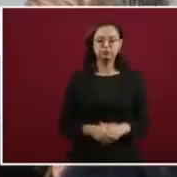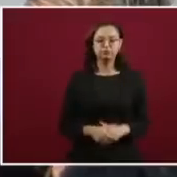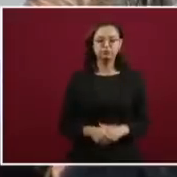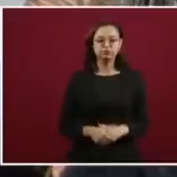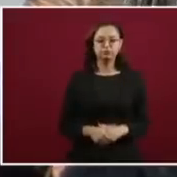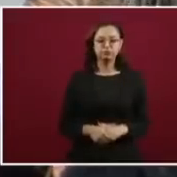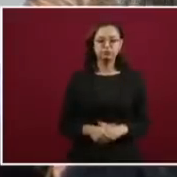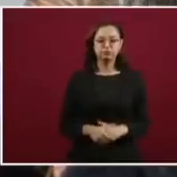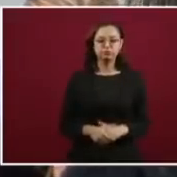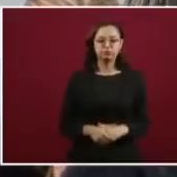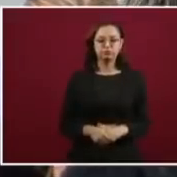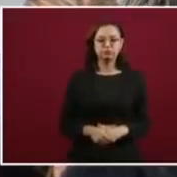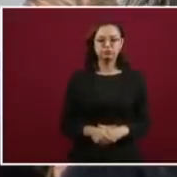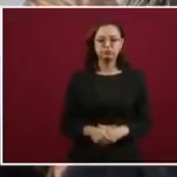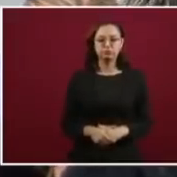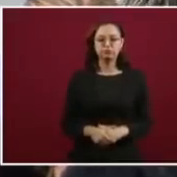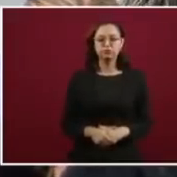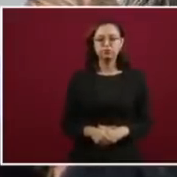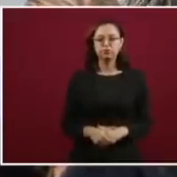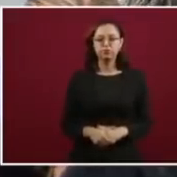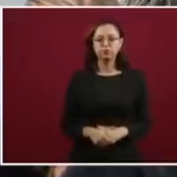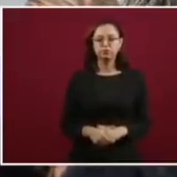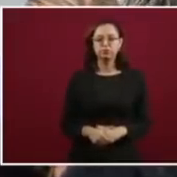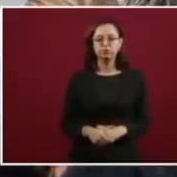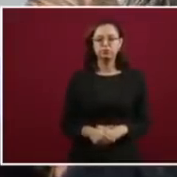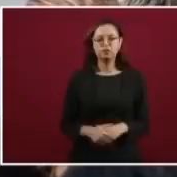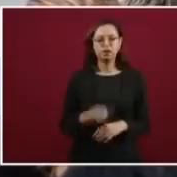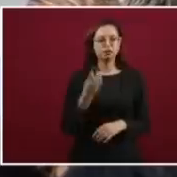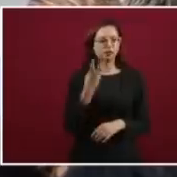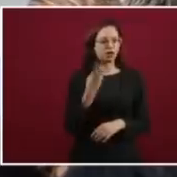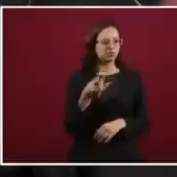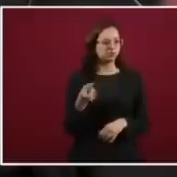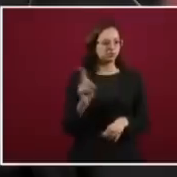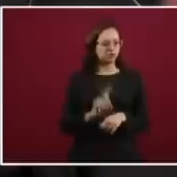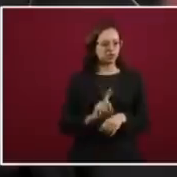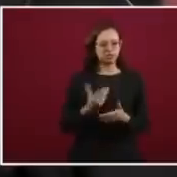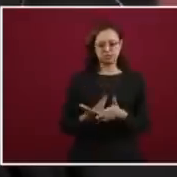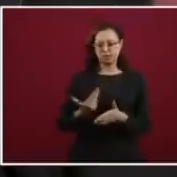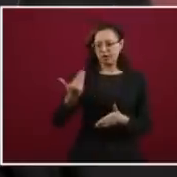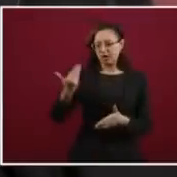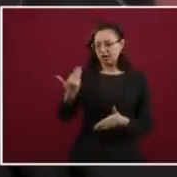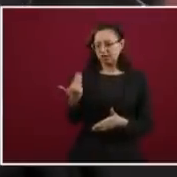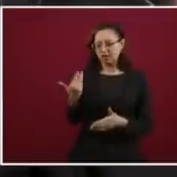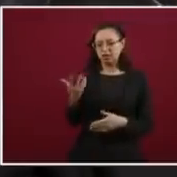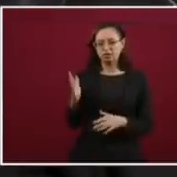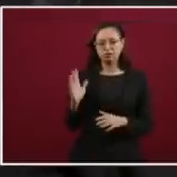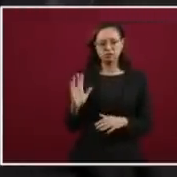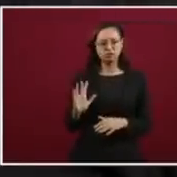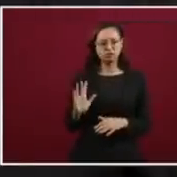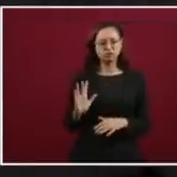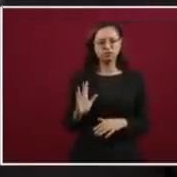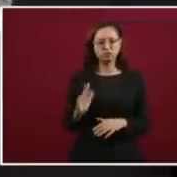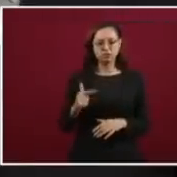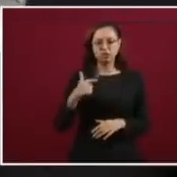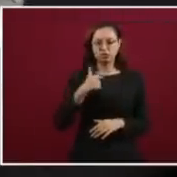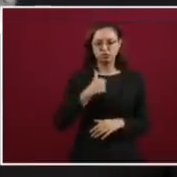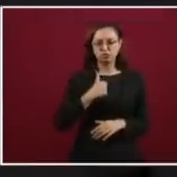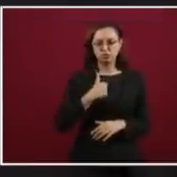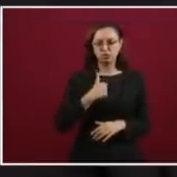así tres días con los dirigentes